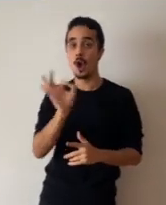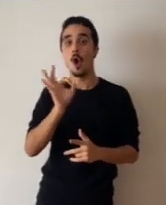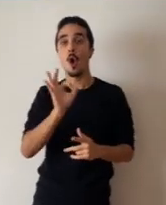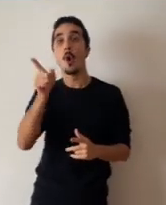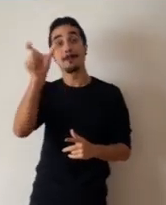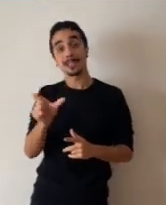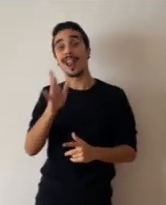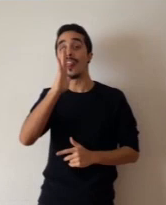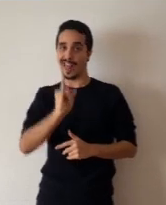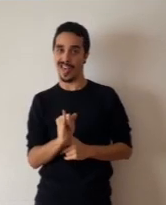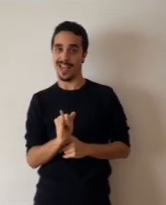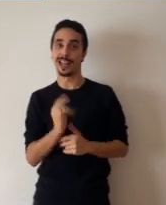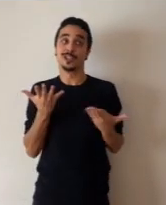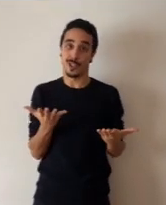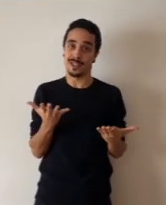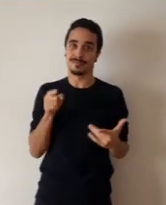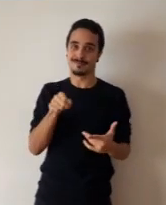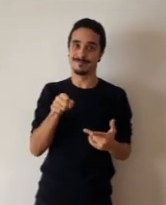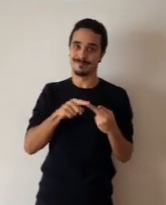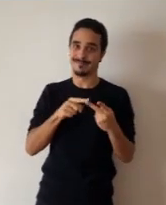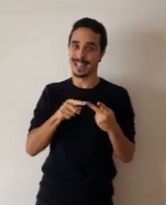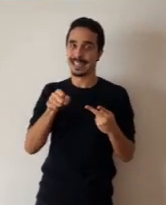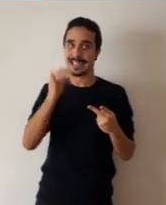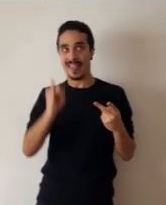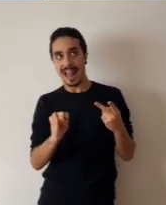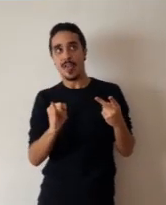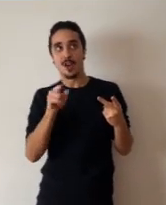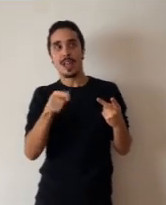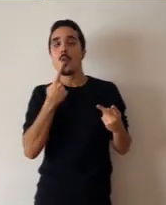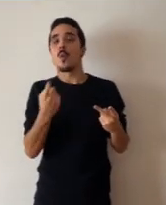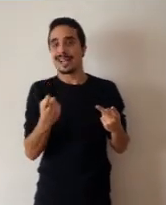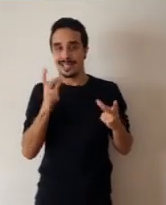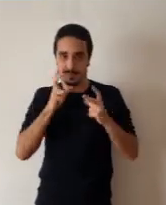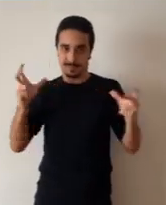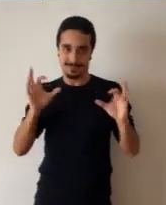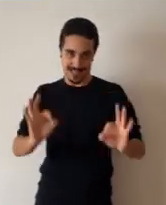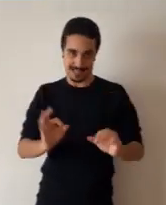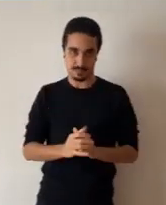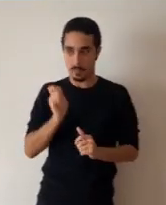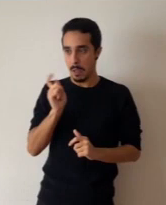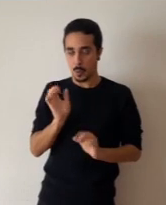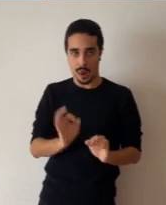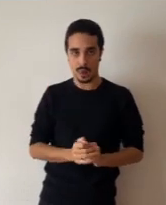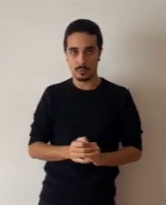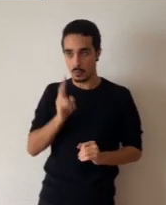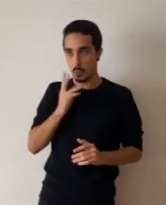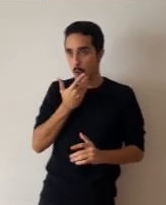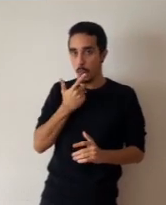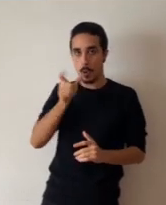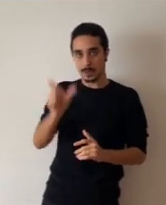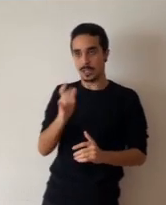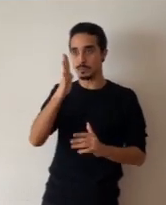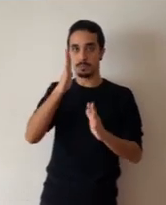una persona delgada y que su predisposición para ganar peso no es grande. Eso es habitual que